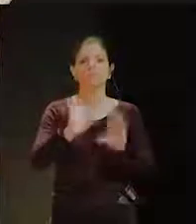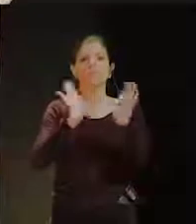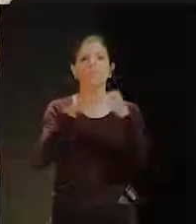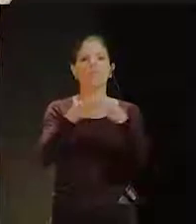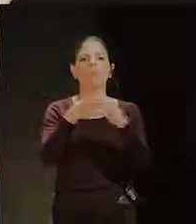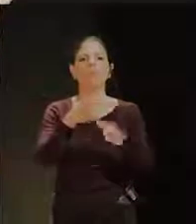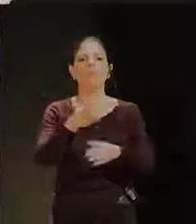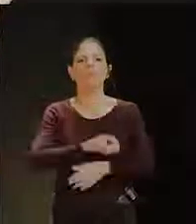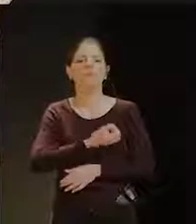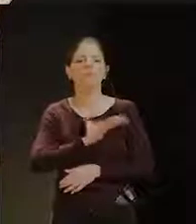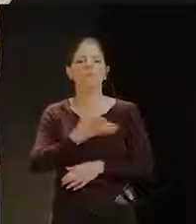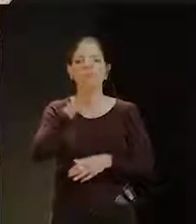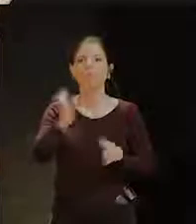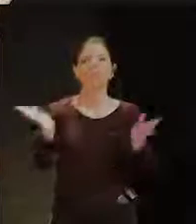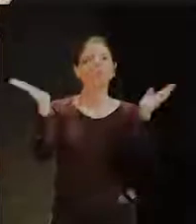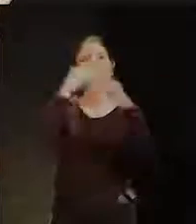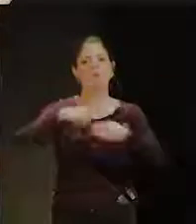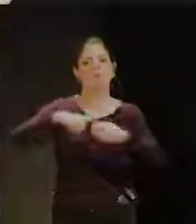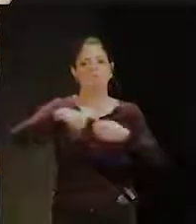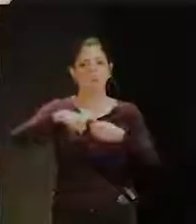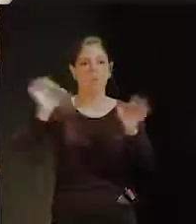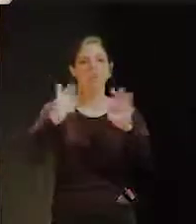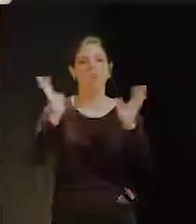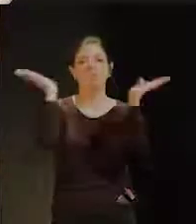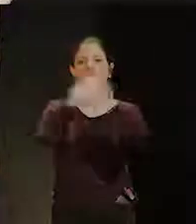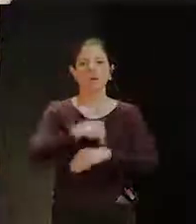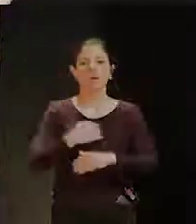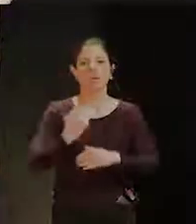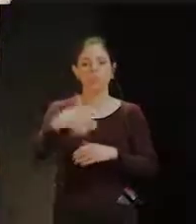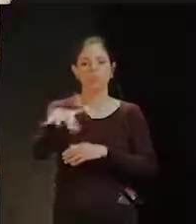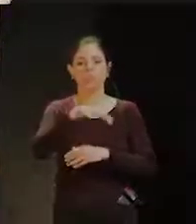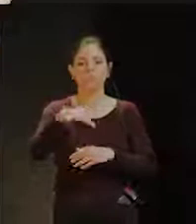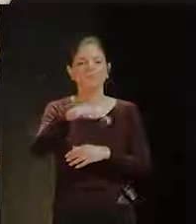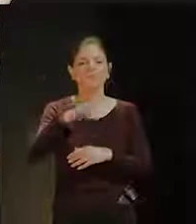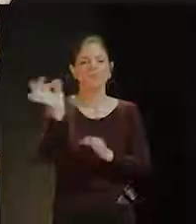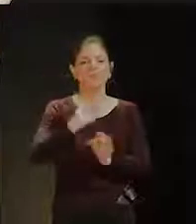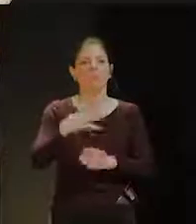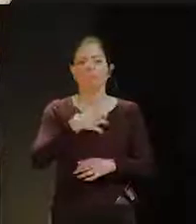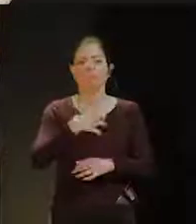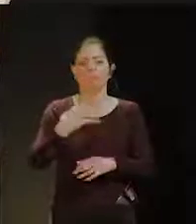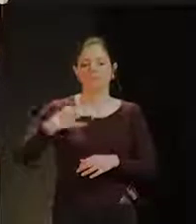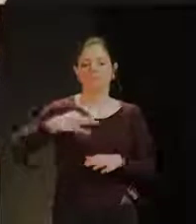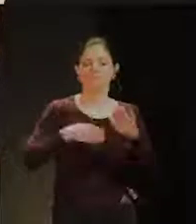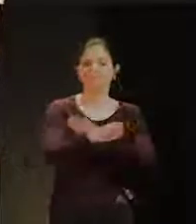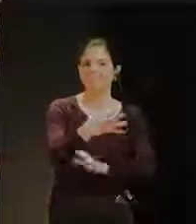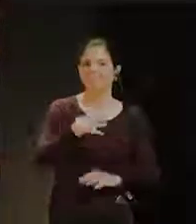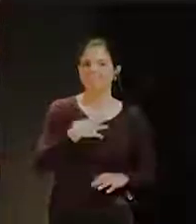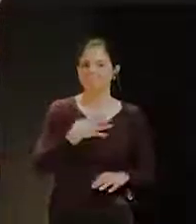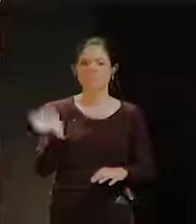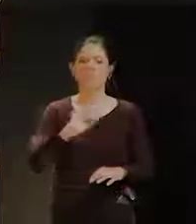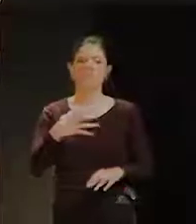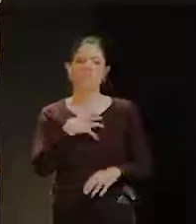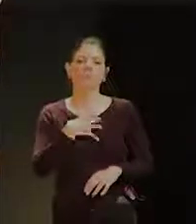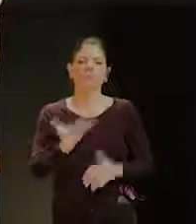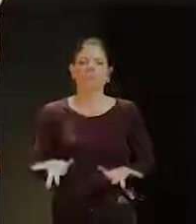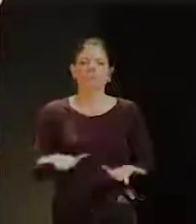grupo favorito porque no hay plazas o que no hay un sitio o que no pueden ir al servicio en la sala o no